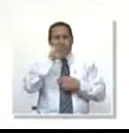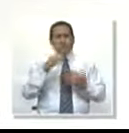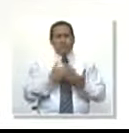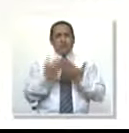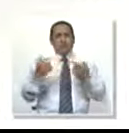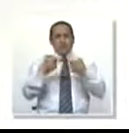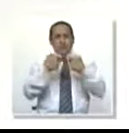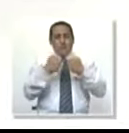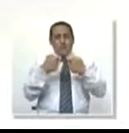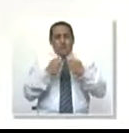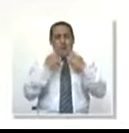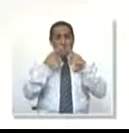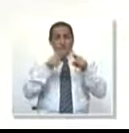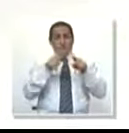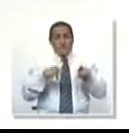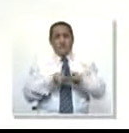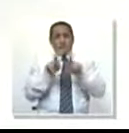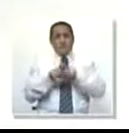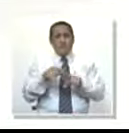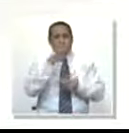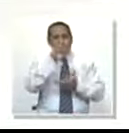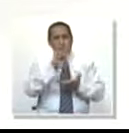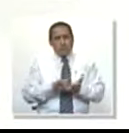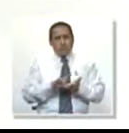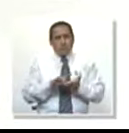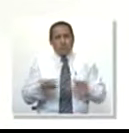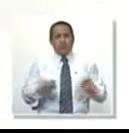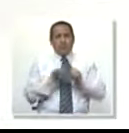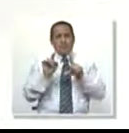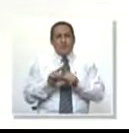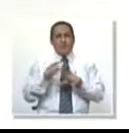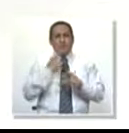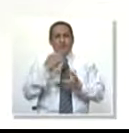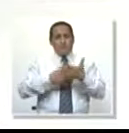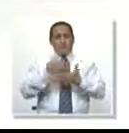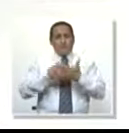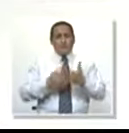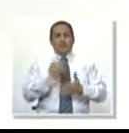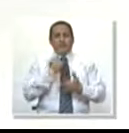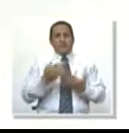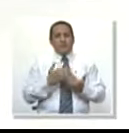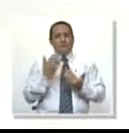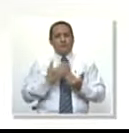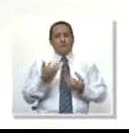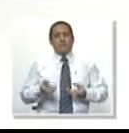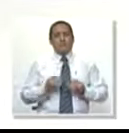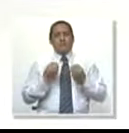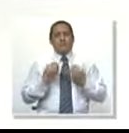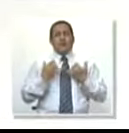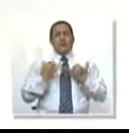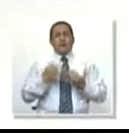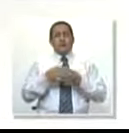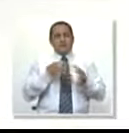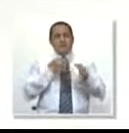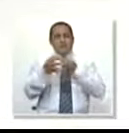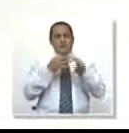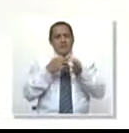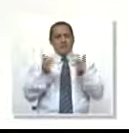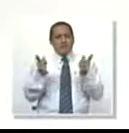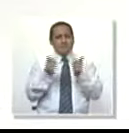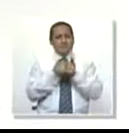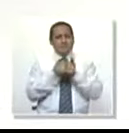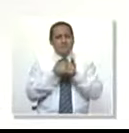ejemplar en nuestra página web ahí está colg se puede bajar esa documentación y es muy útil porque se explica